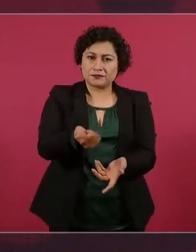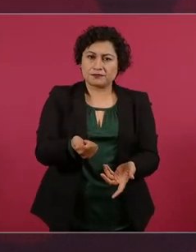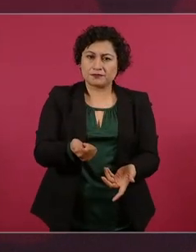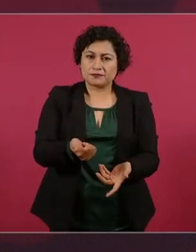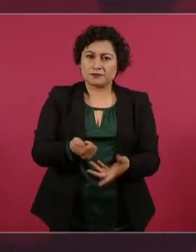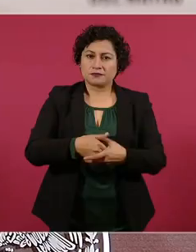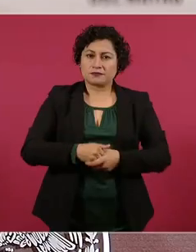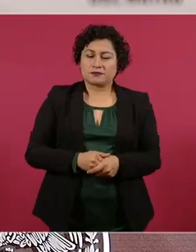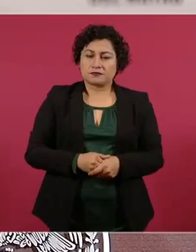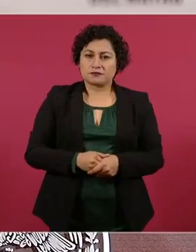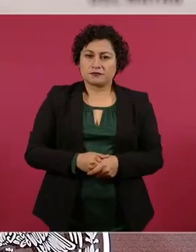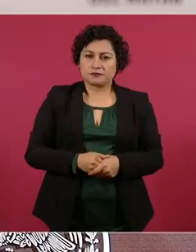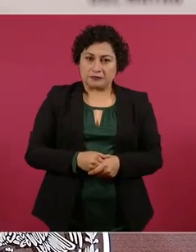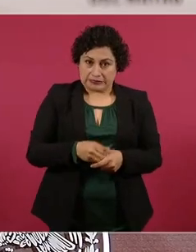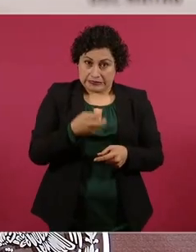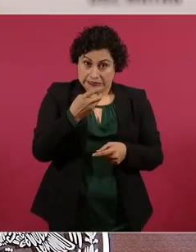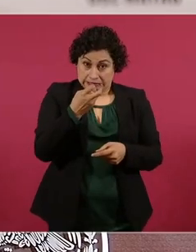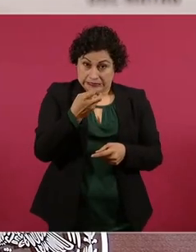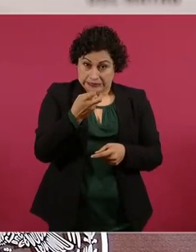Eso no estaba.